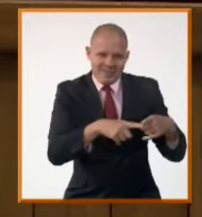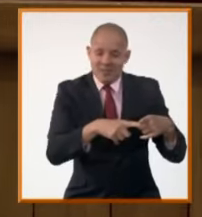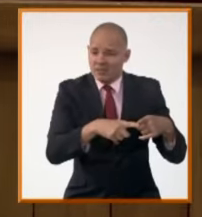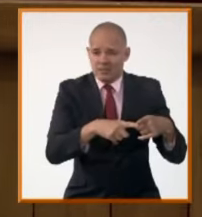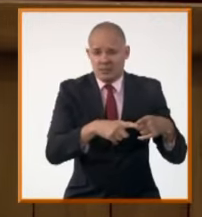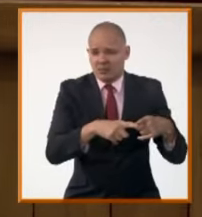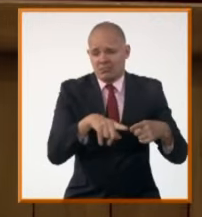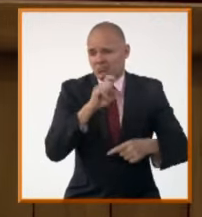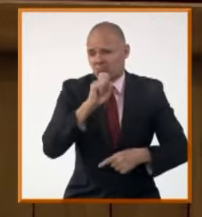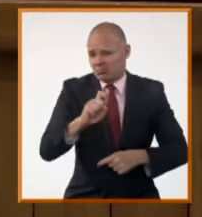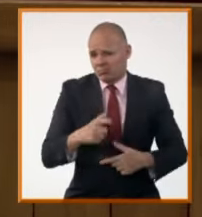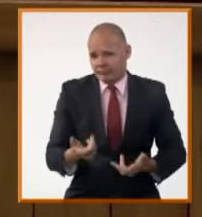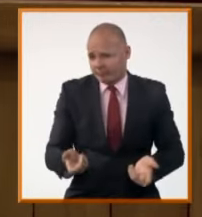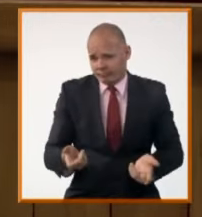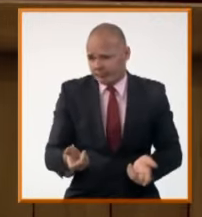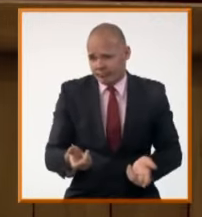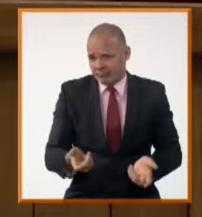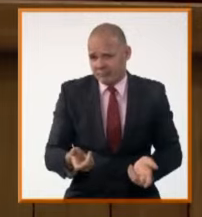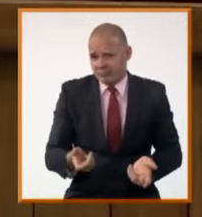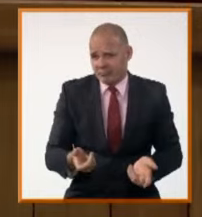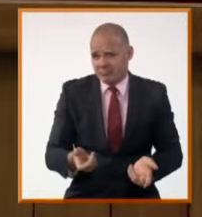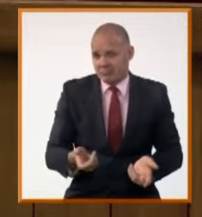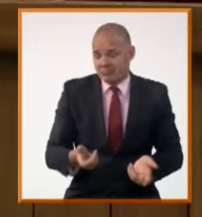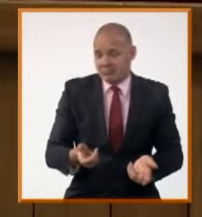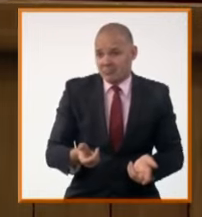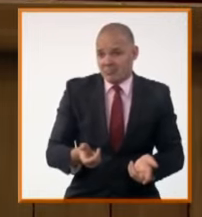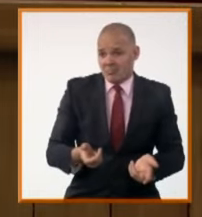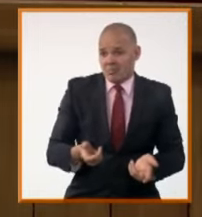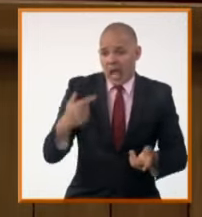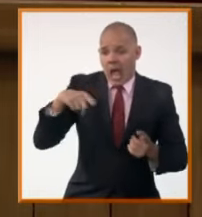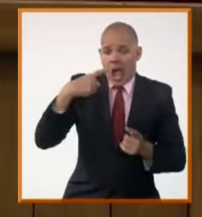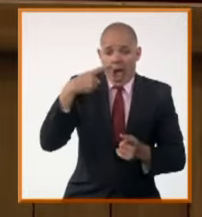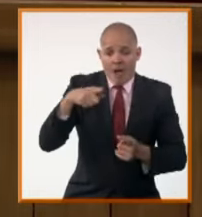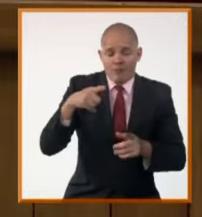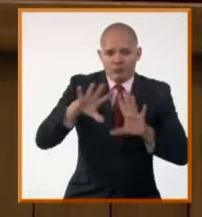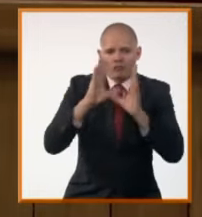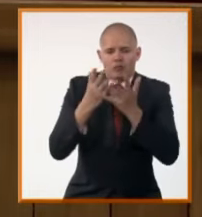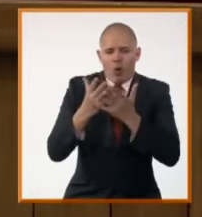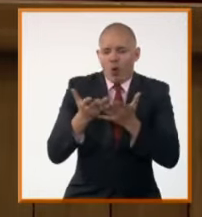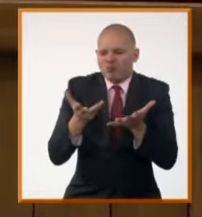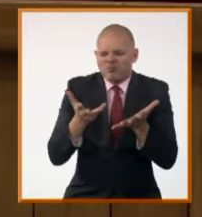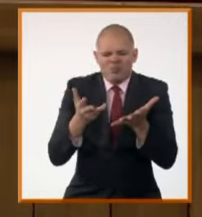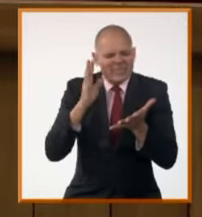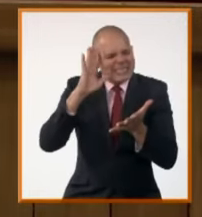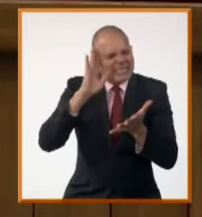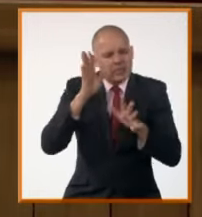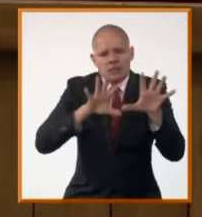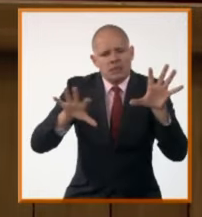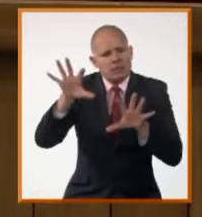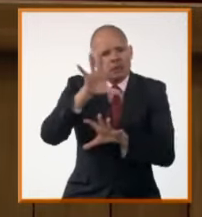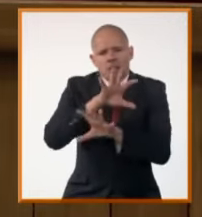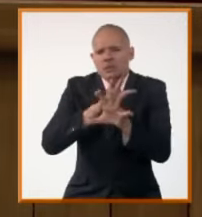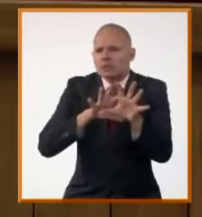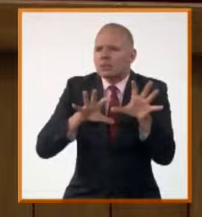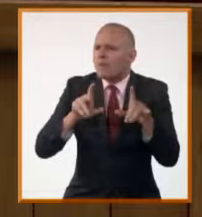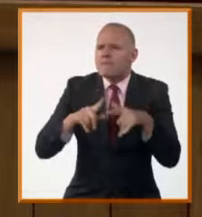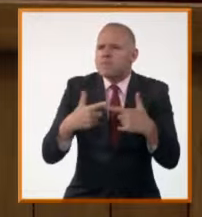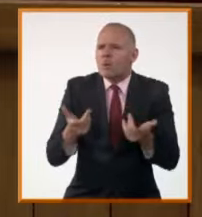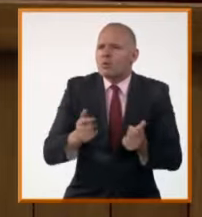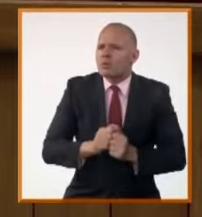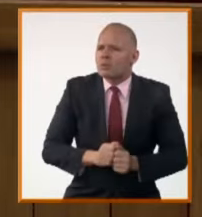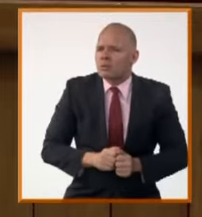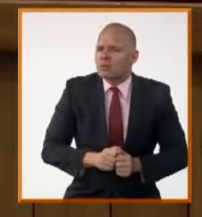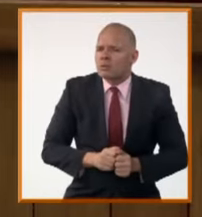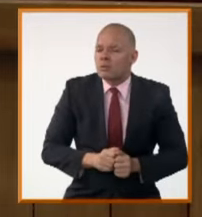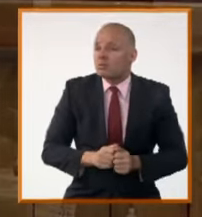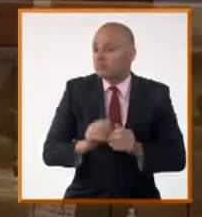una disminución sensible de las importaciones. Y por tanto esto agudiza ese desbalance. Por otra parte,